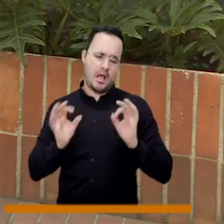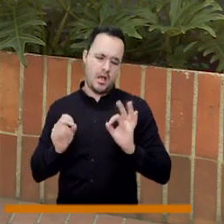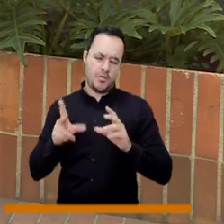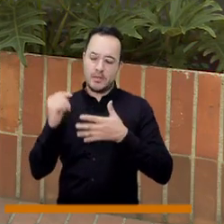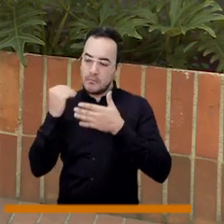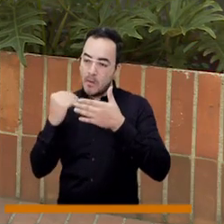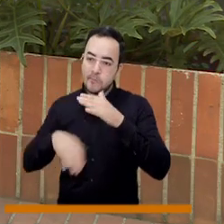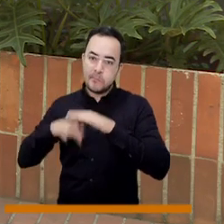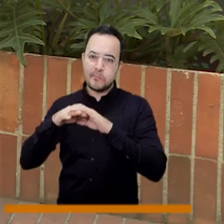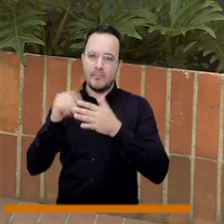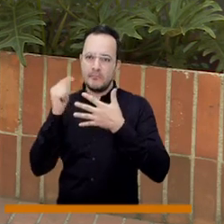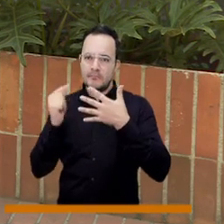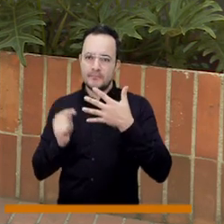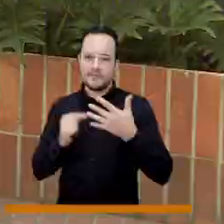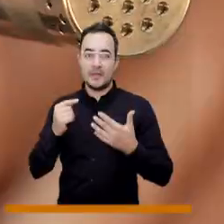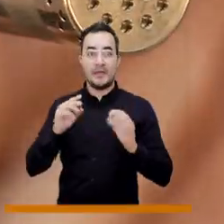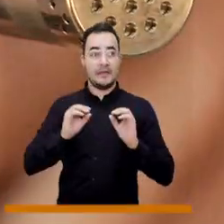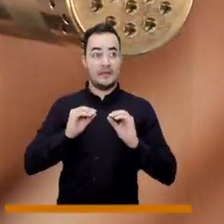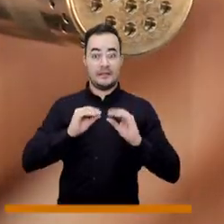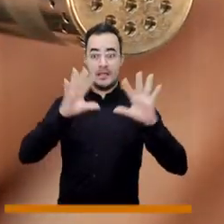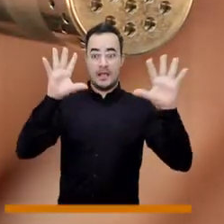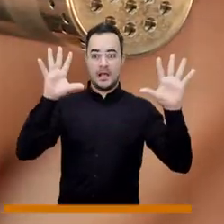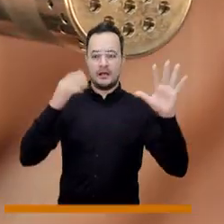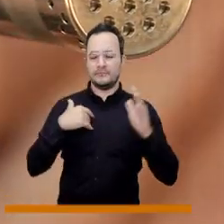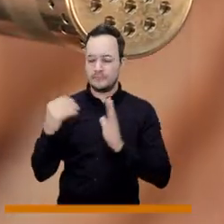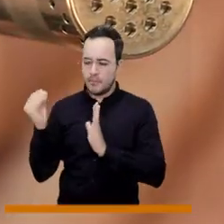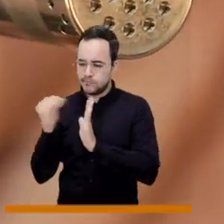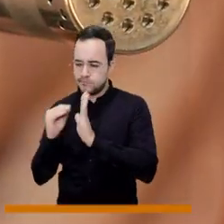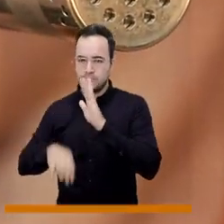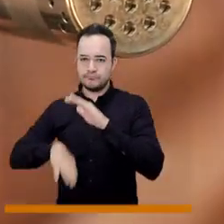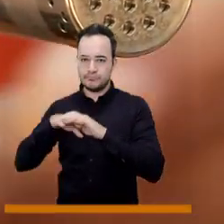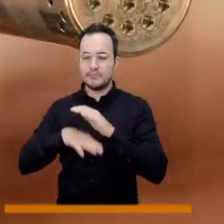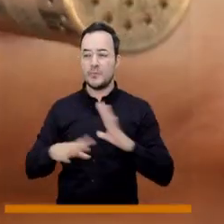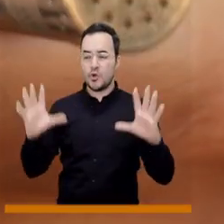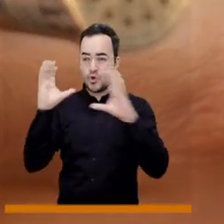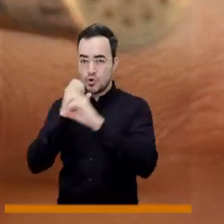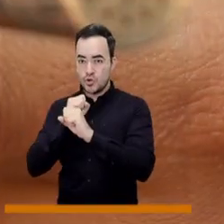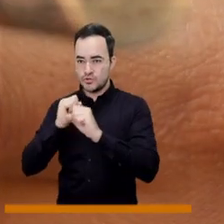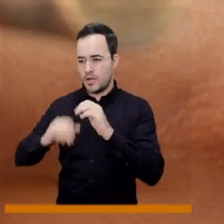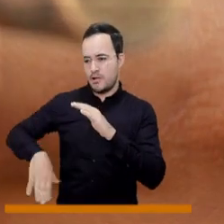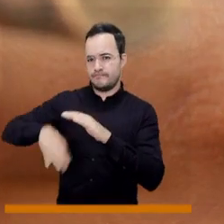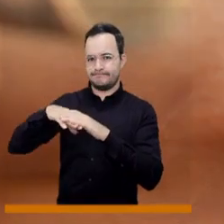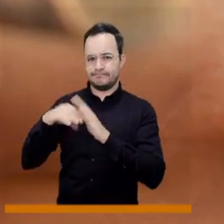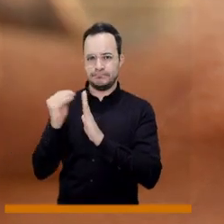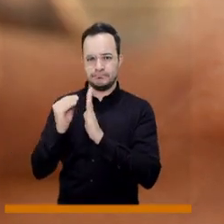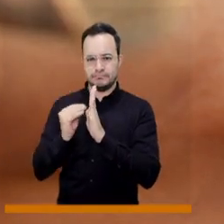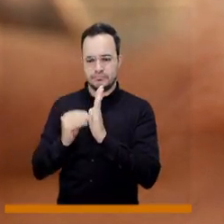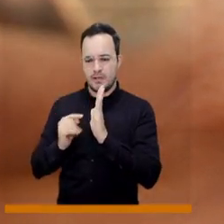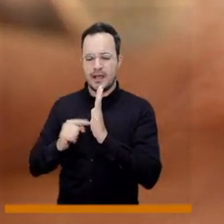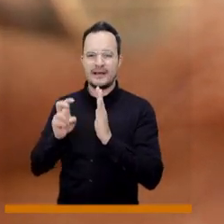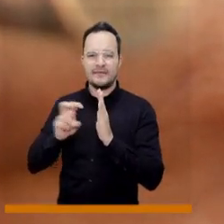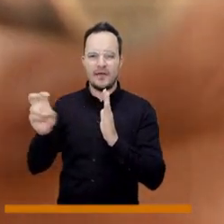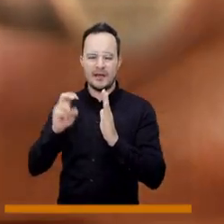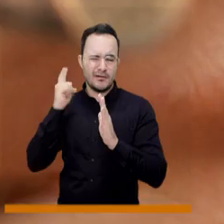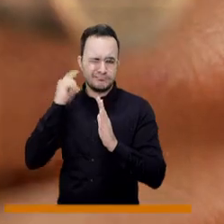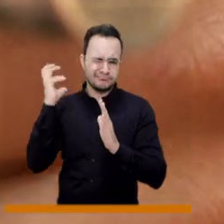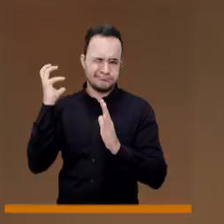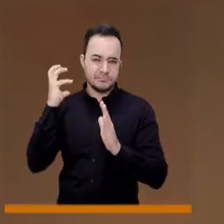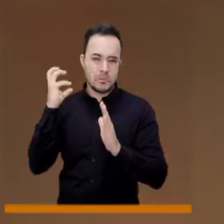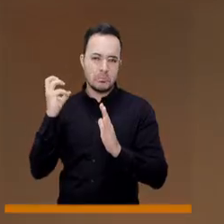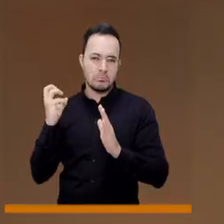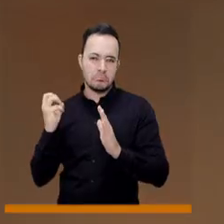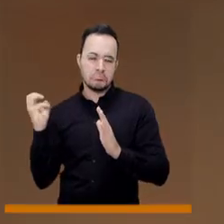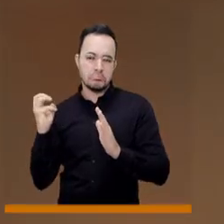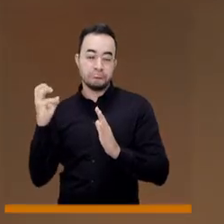actual a nivel Colombia nos habla de unos límites para el horario diurno y unos límites para el horario